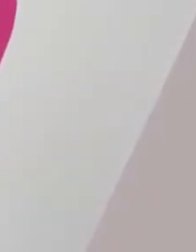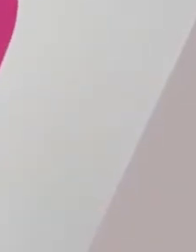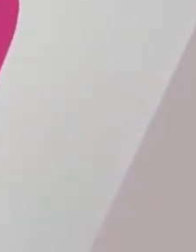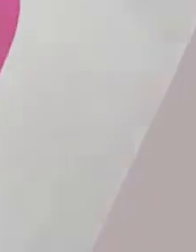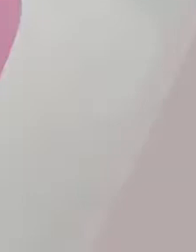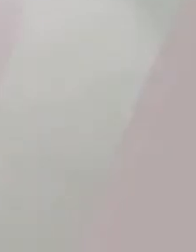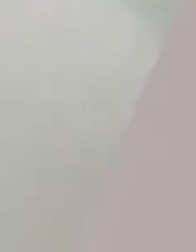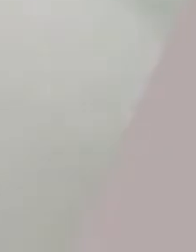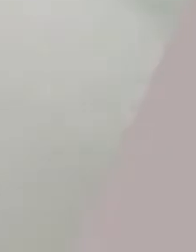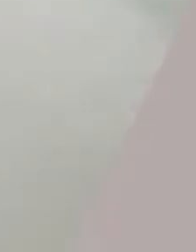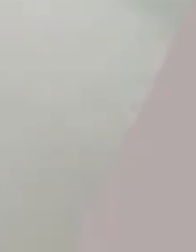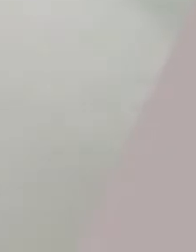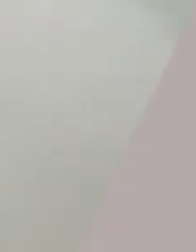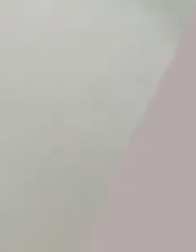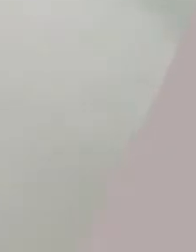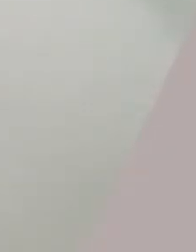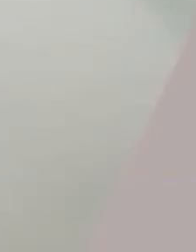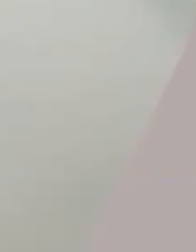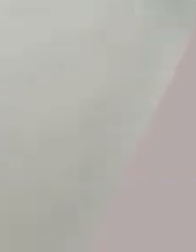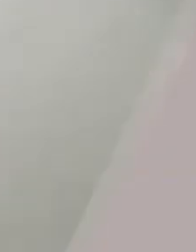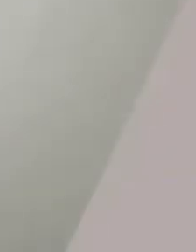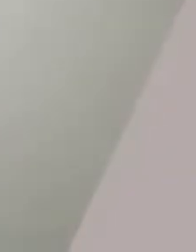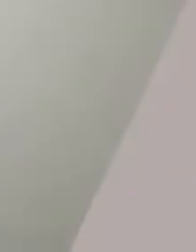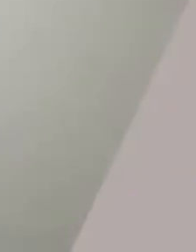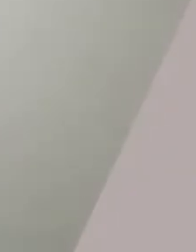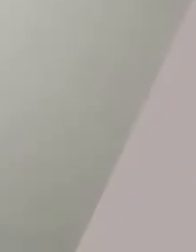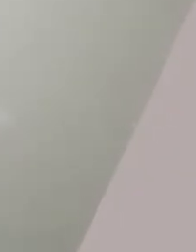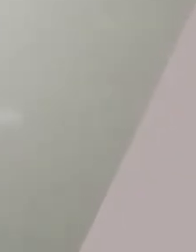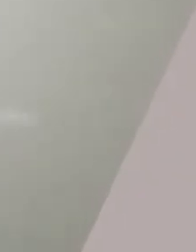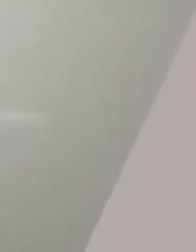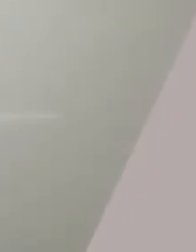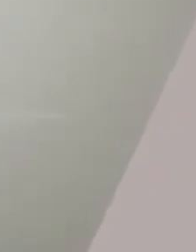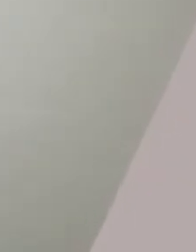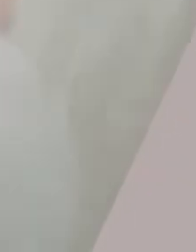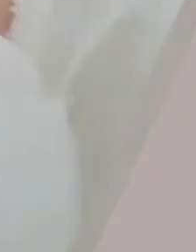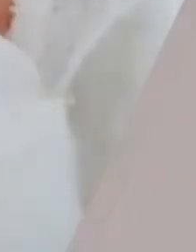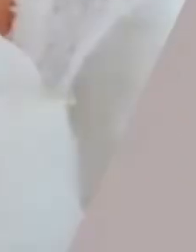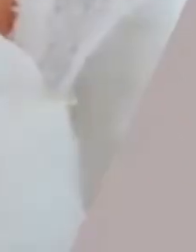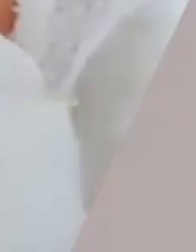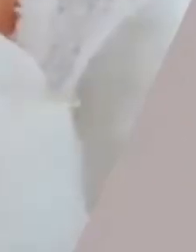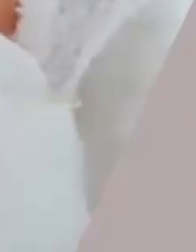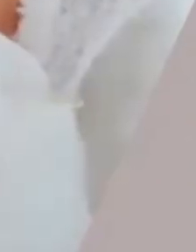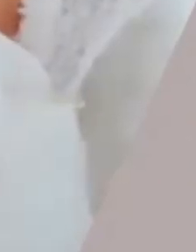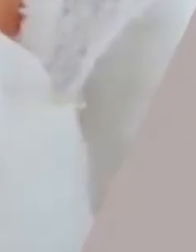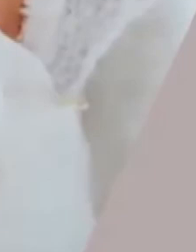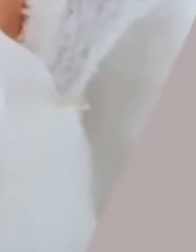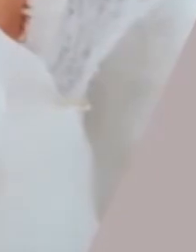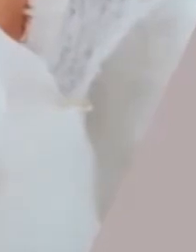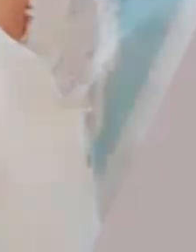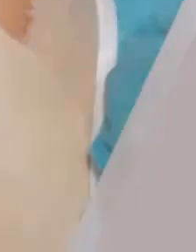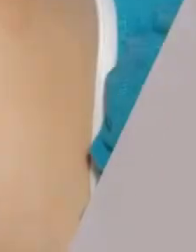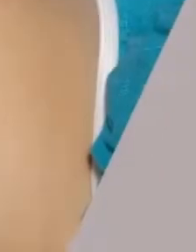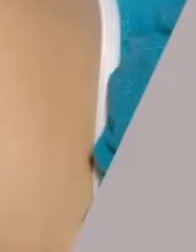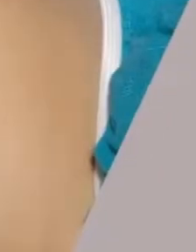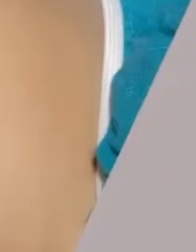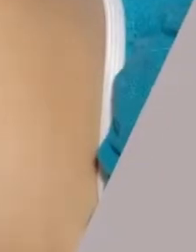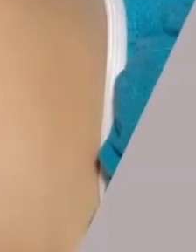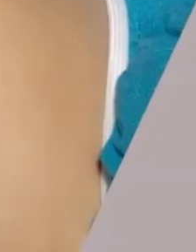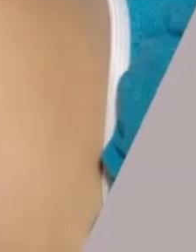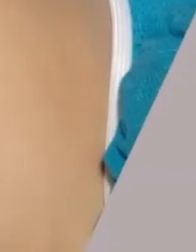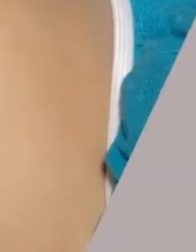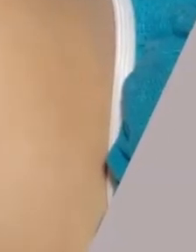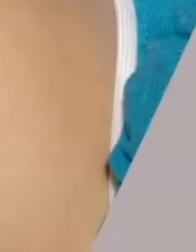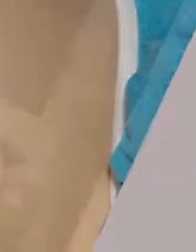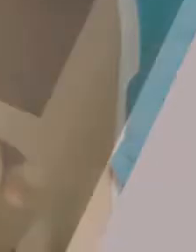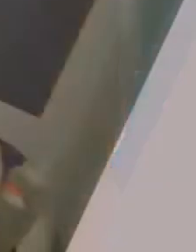Vital Centro de Estética. Armoniza tu cuerpo y tu mente. Somos especialistas en pestañas pelo a pelo. Ubícanos